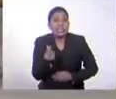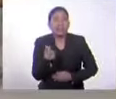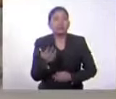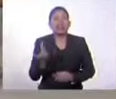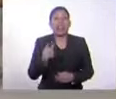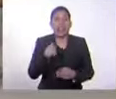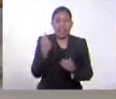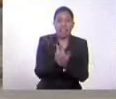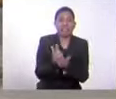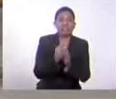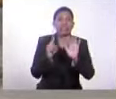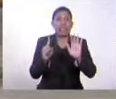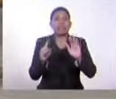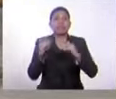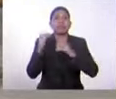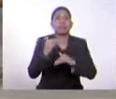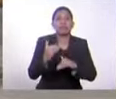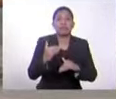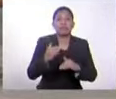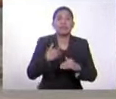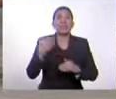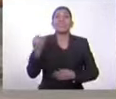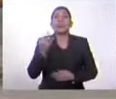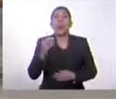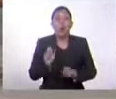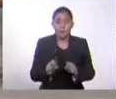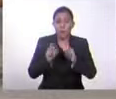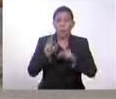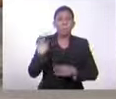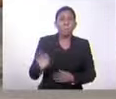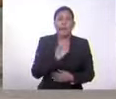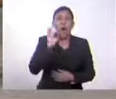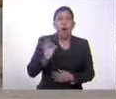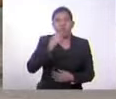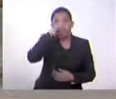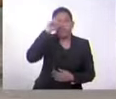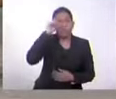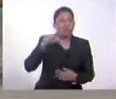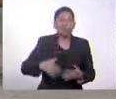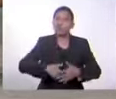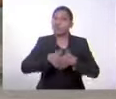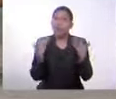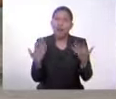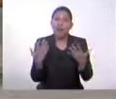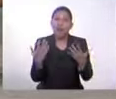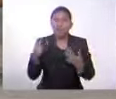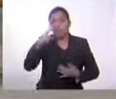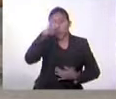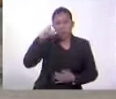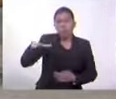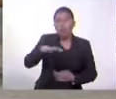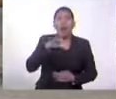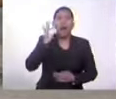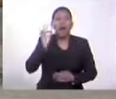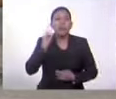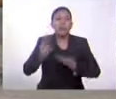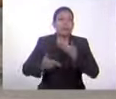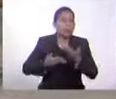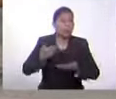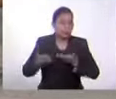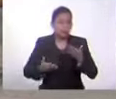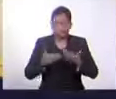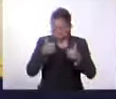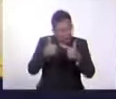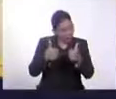de escolaridad, ella no puede accesar a otro empleo. Y ella trabaja en una cafetería, ¿verdad? Que es un trabajo muy